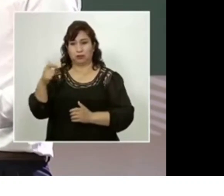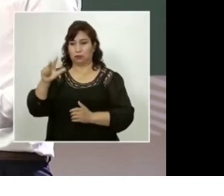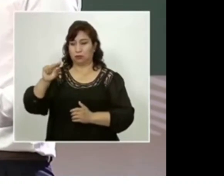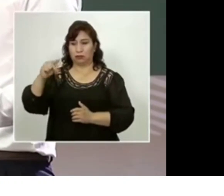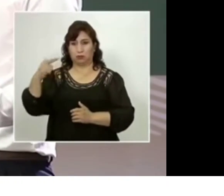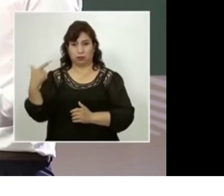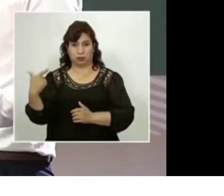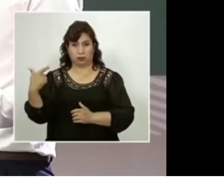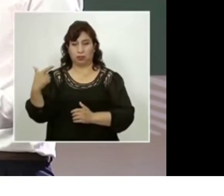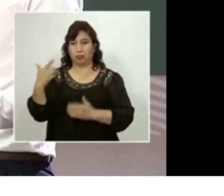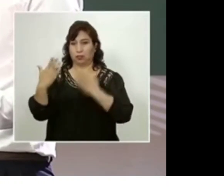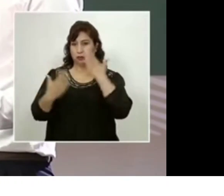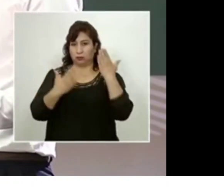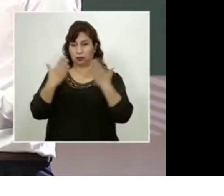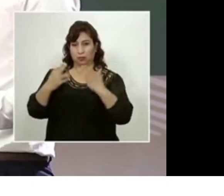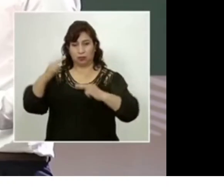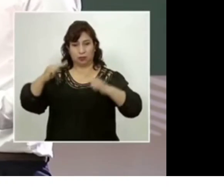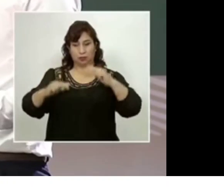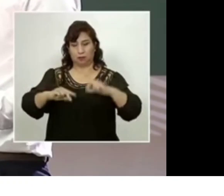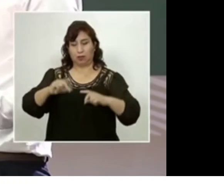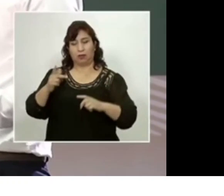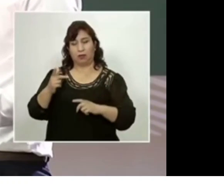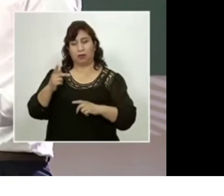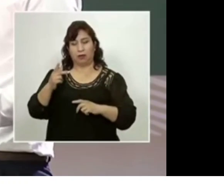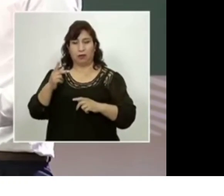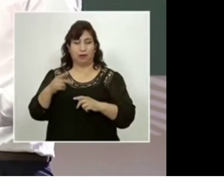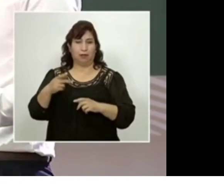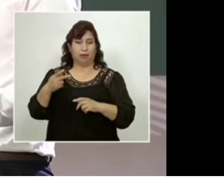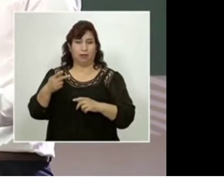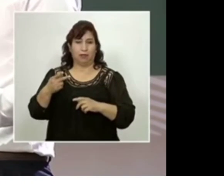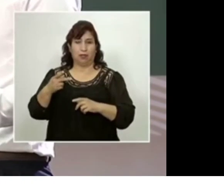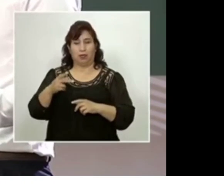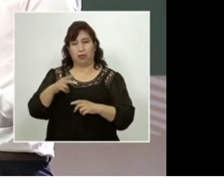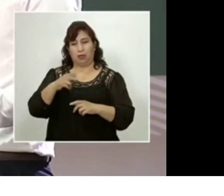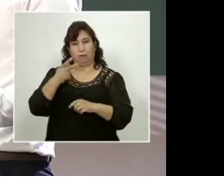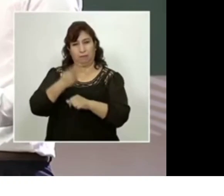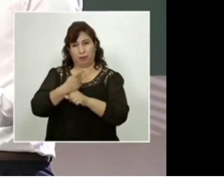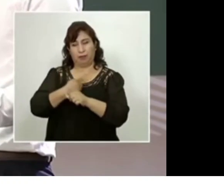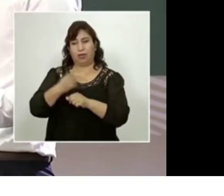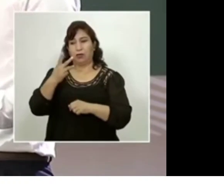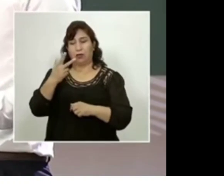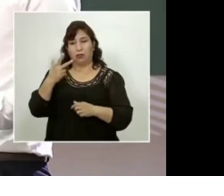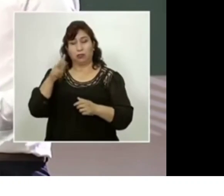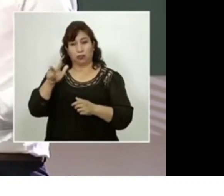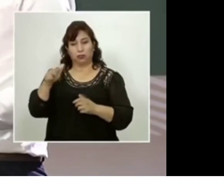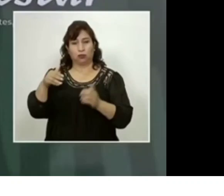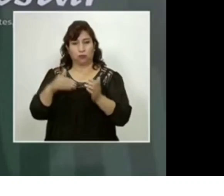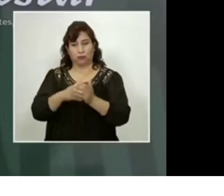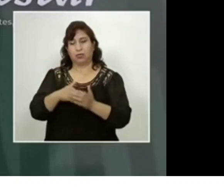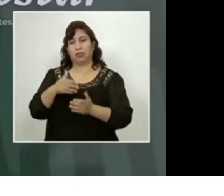44.787 estudiantes de nivel medio superior y 18.339 familias